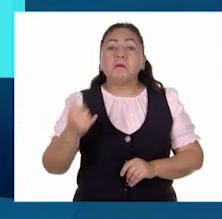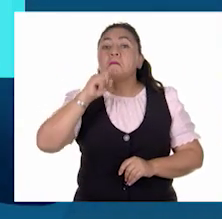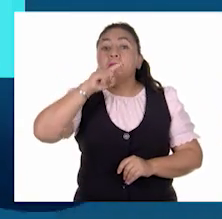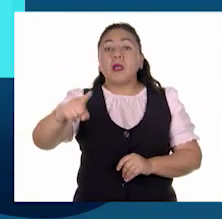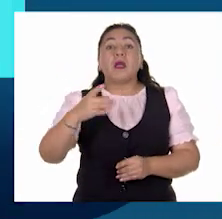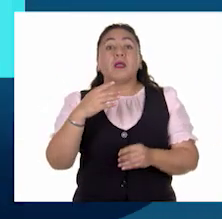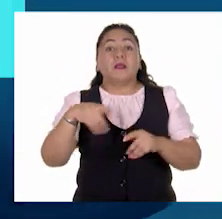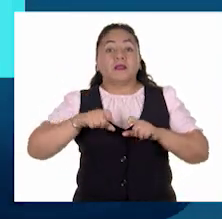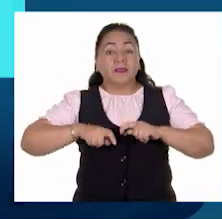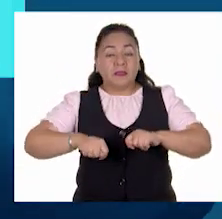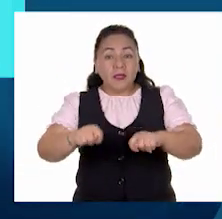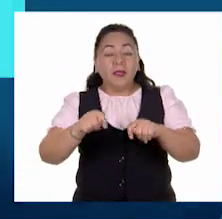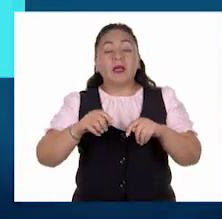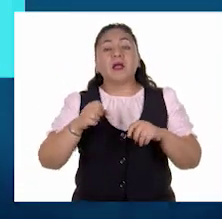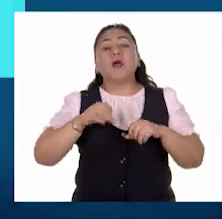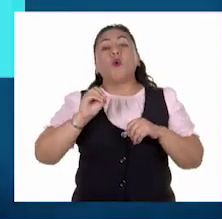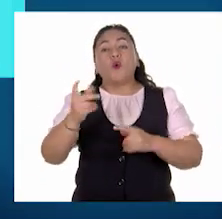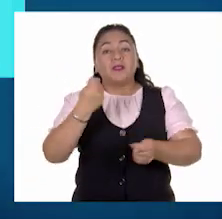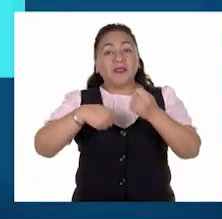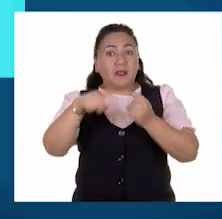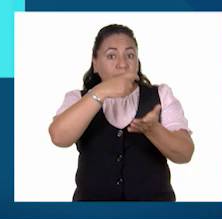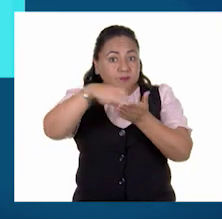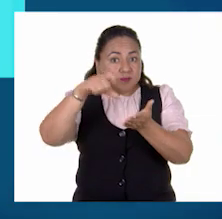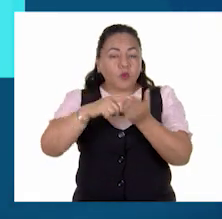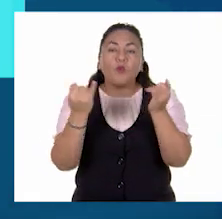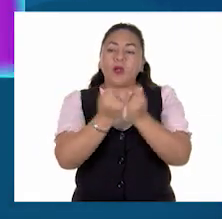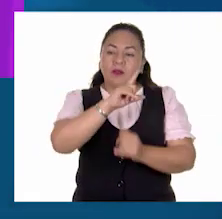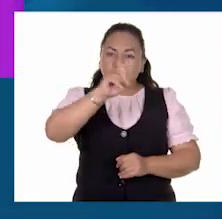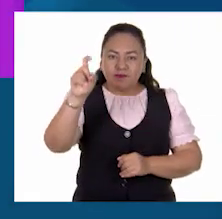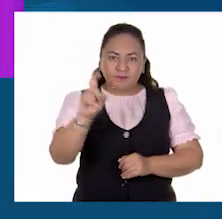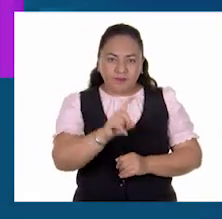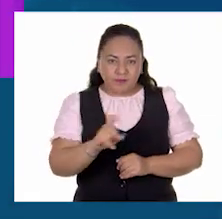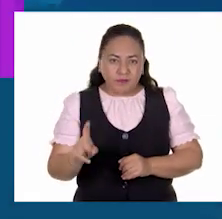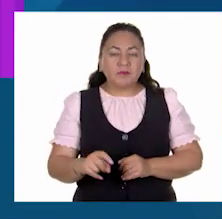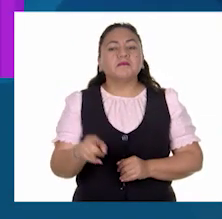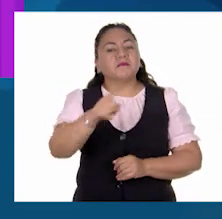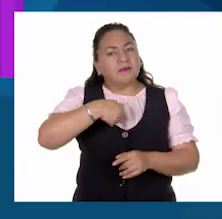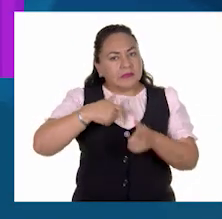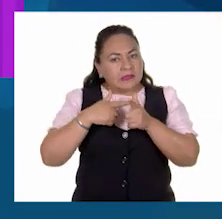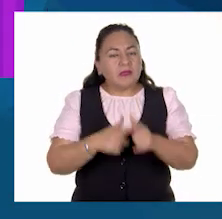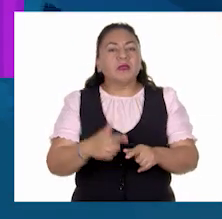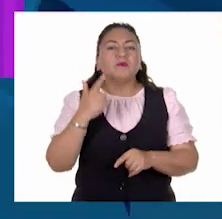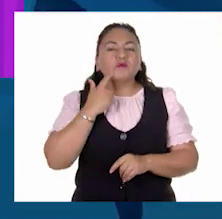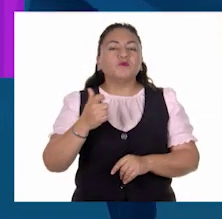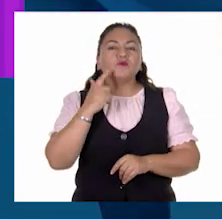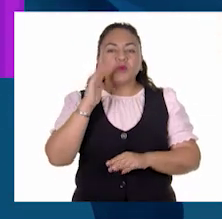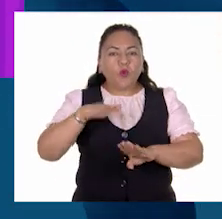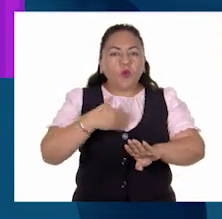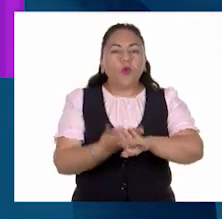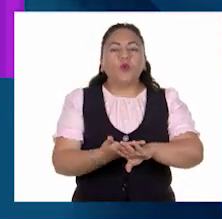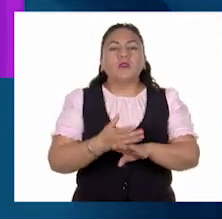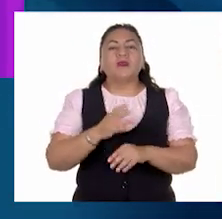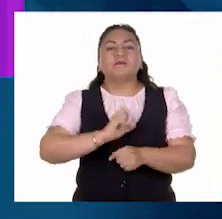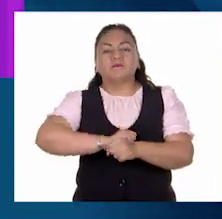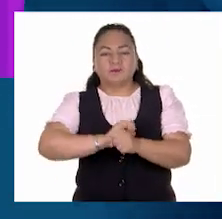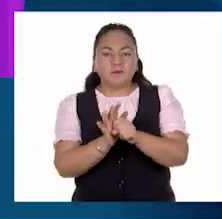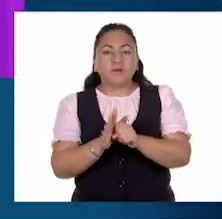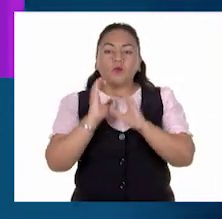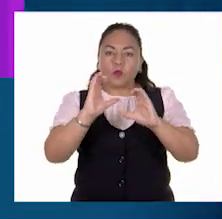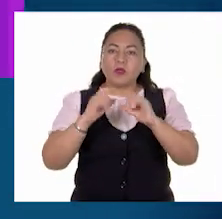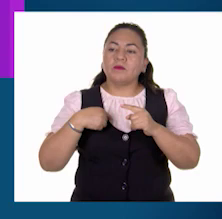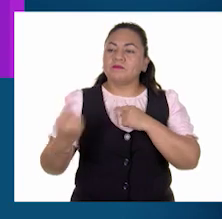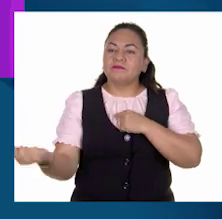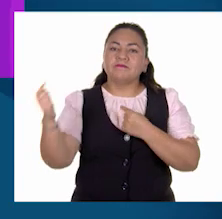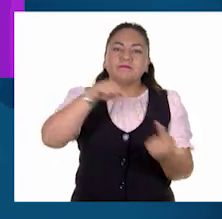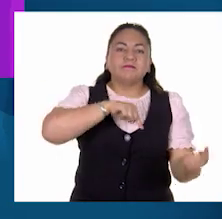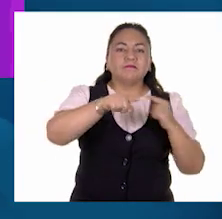las cosas que compres en la tienda o en el supermercado. Sigamos luchando juntos contra este virus, cuidándonos los unos